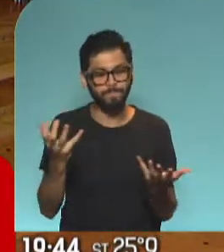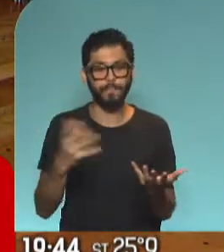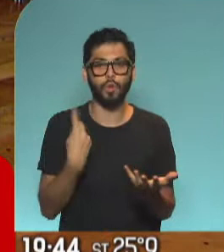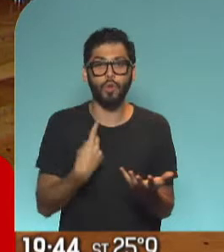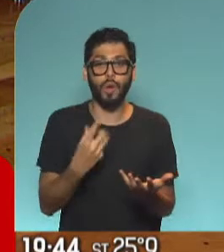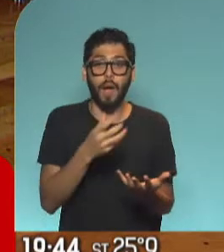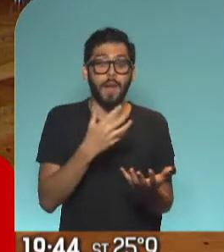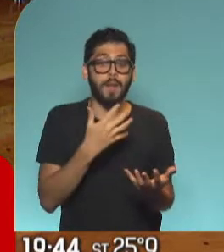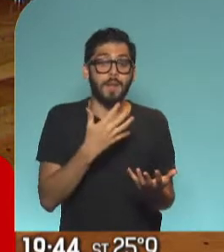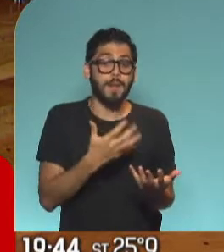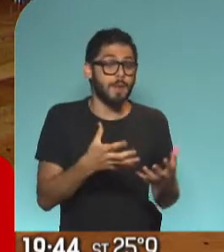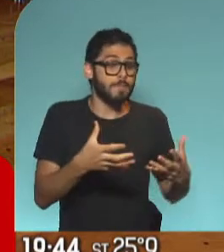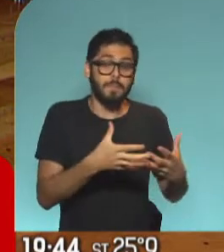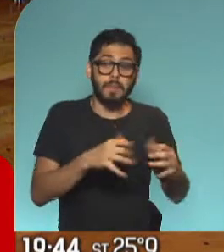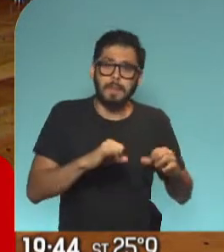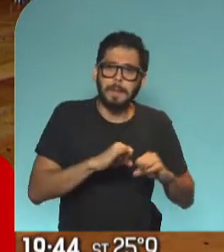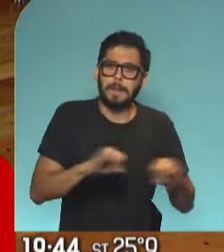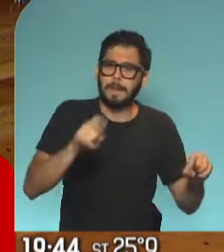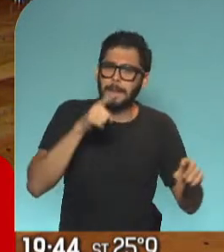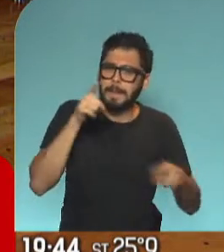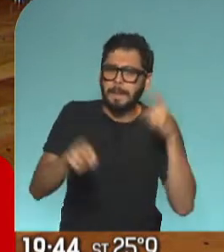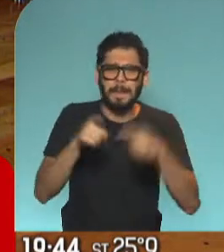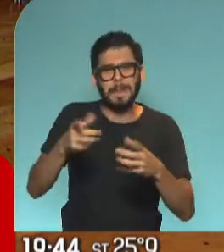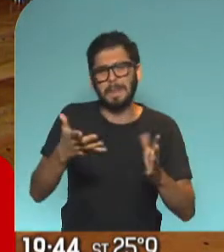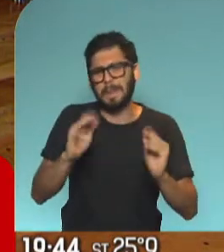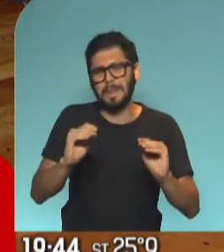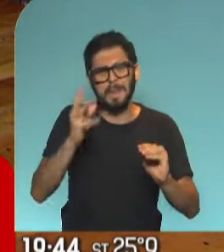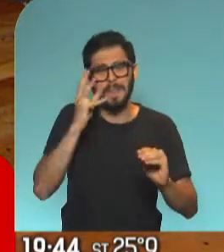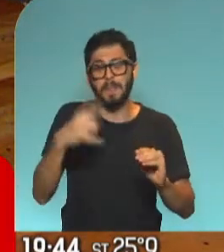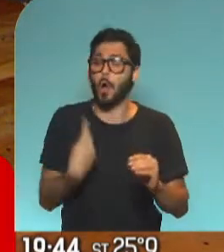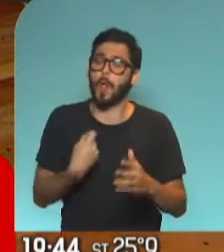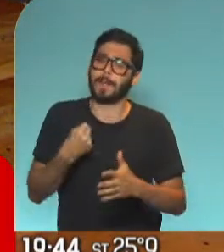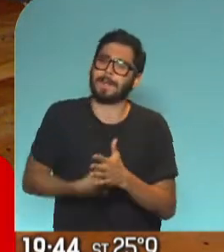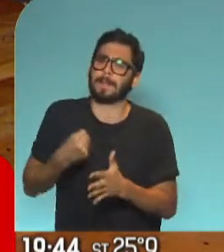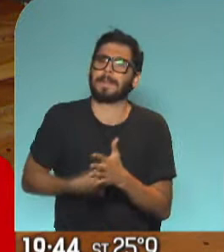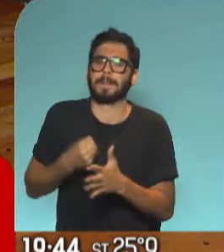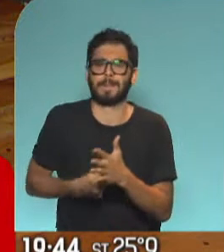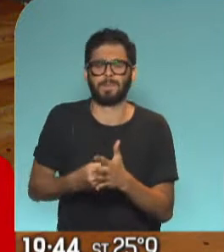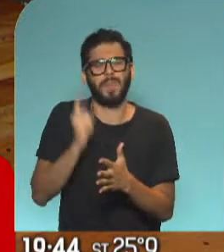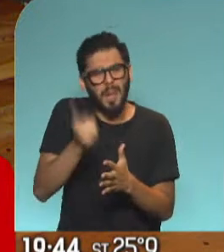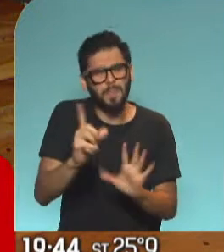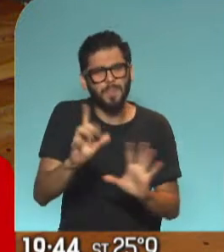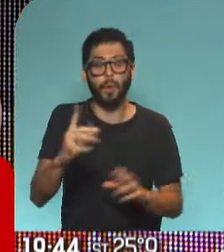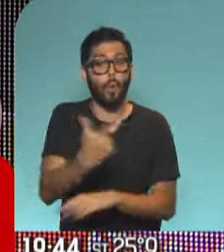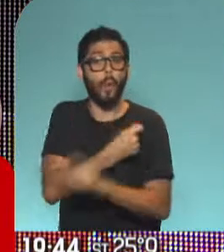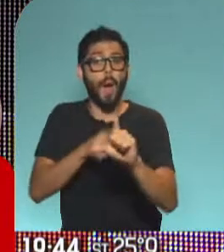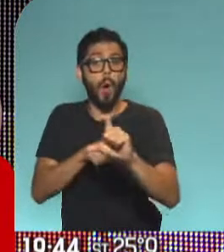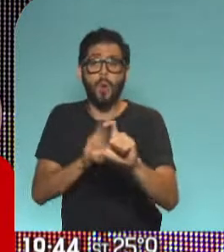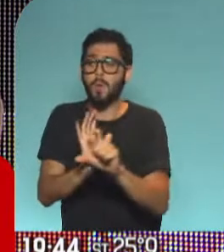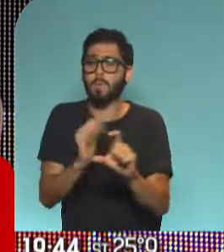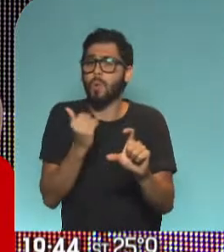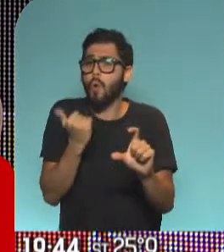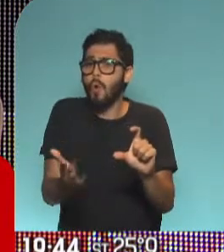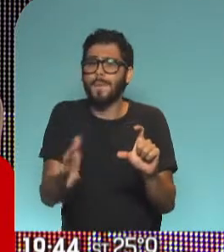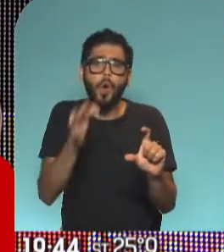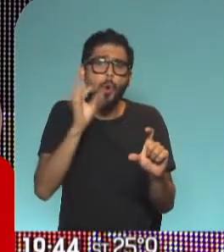una campaña muy furibunda y quiero decir otra cosa, ¿no? Cuando una vacuna es optativa como es esta, que no